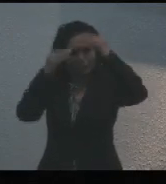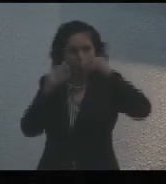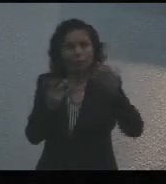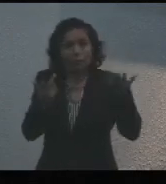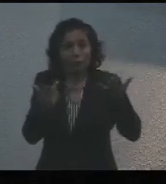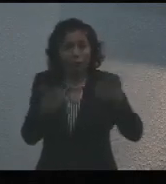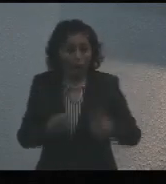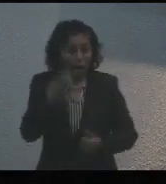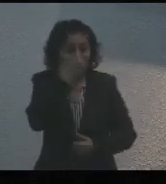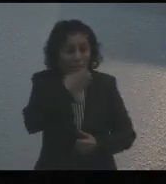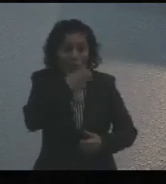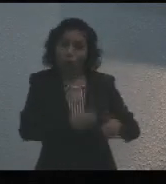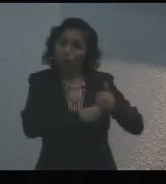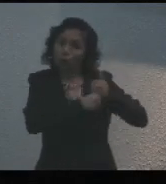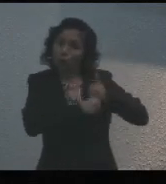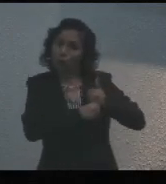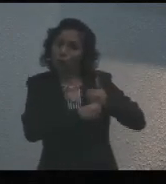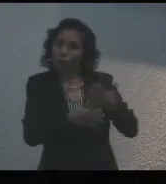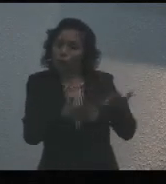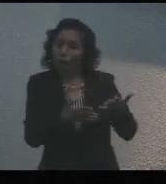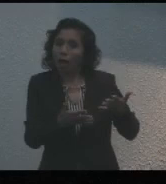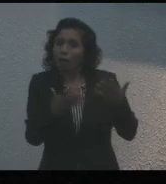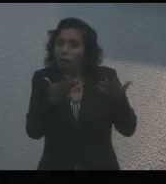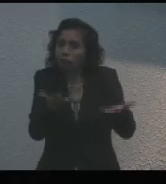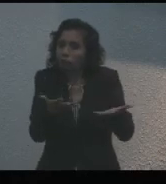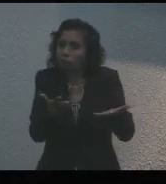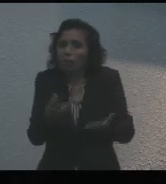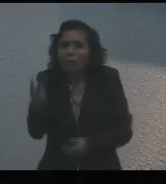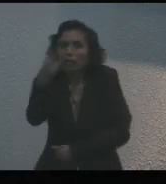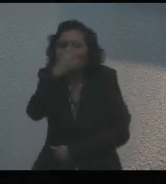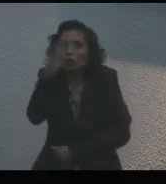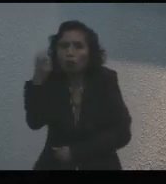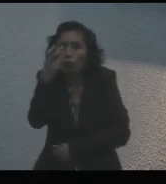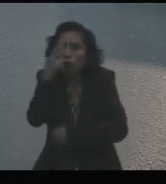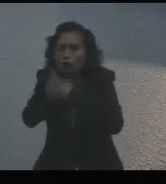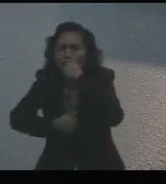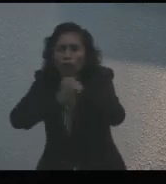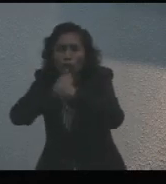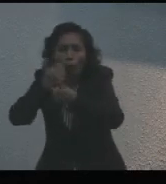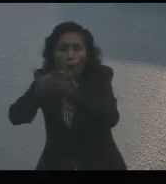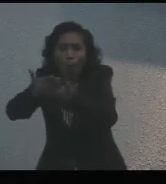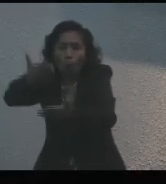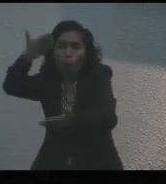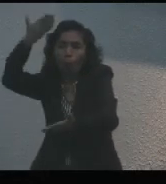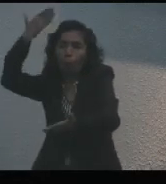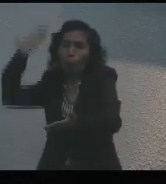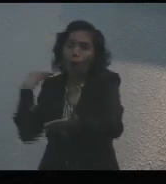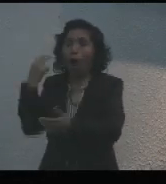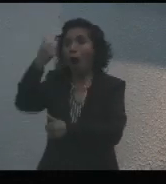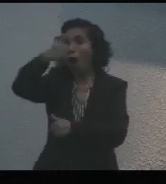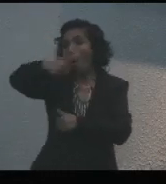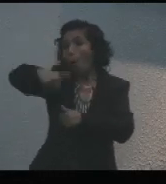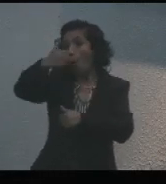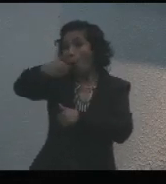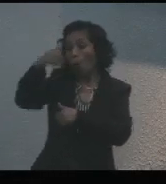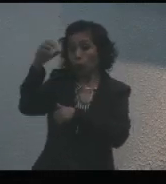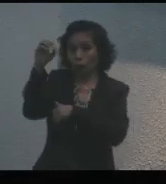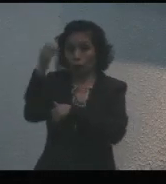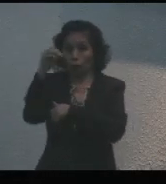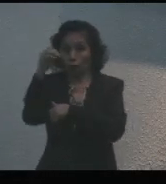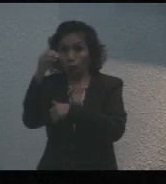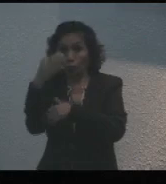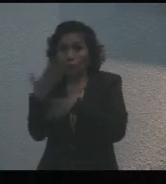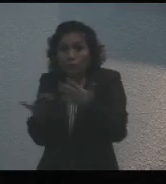El heroico Colegio Militar celebra este bicentenario de su fundación el próximo 11 de octubre y